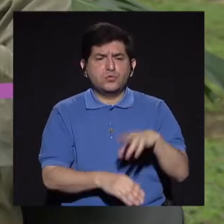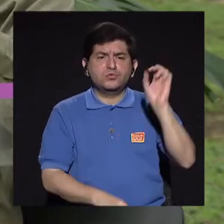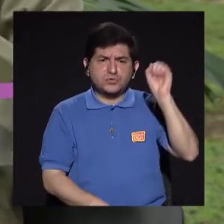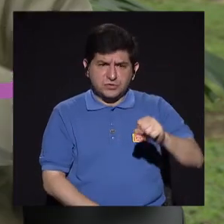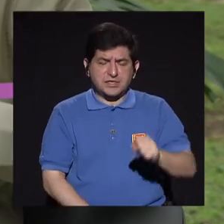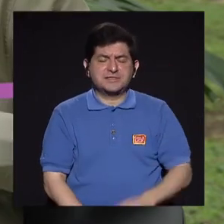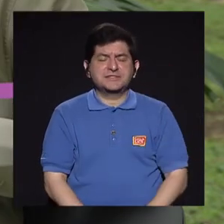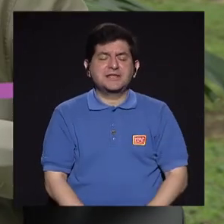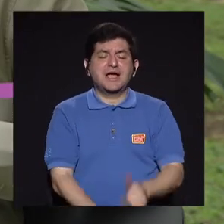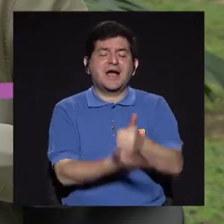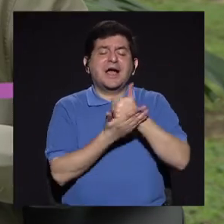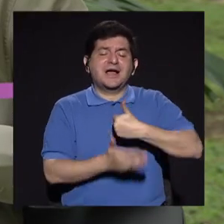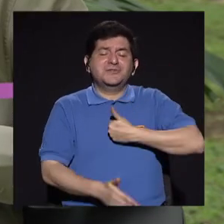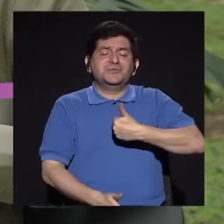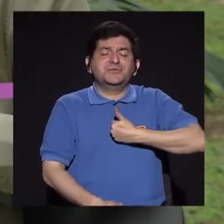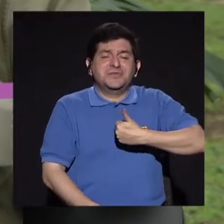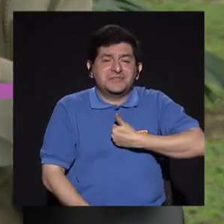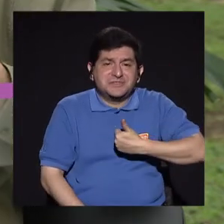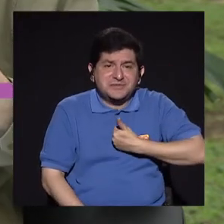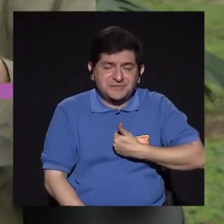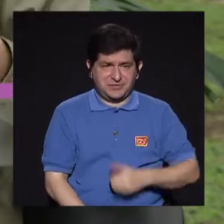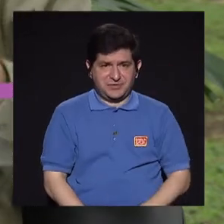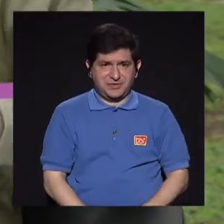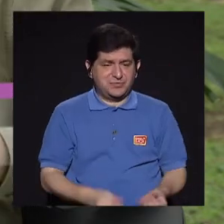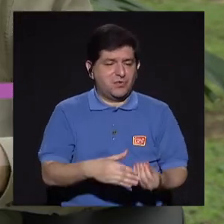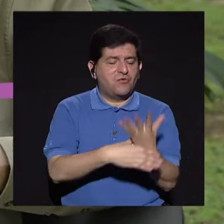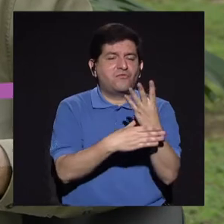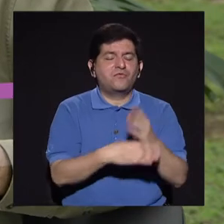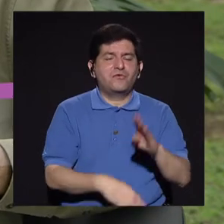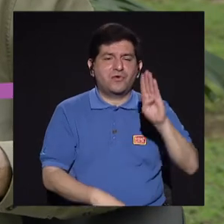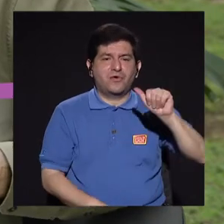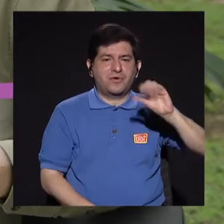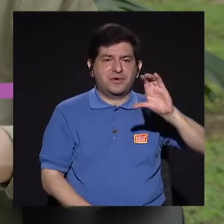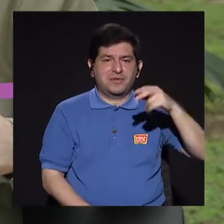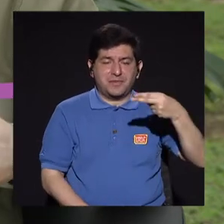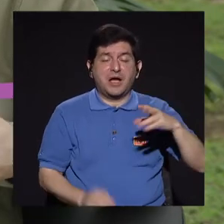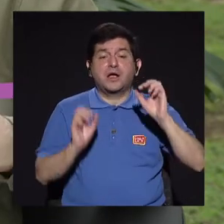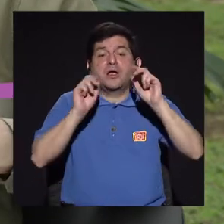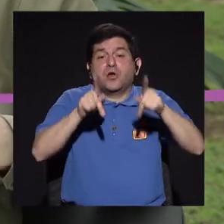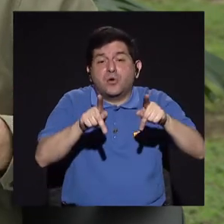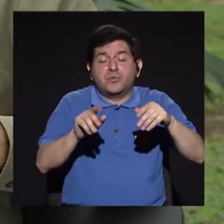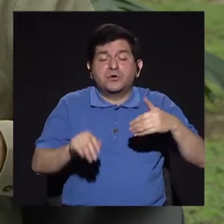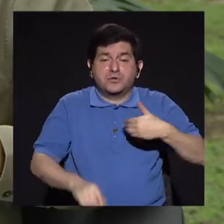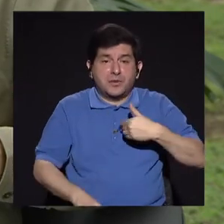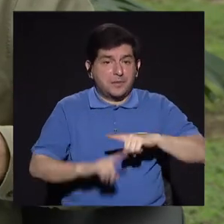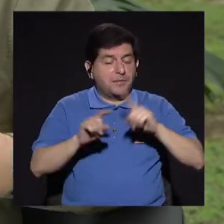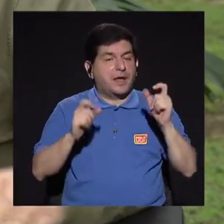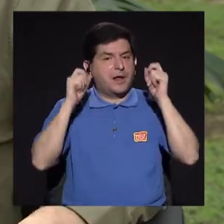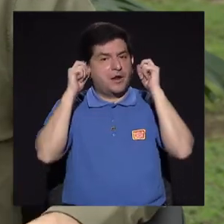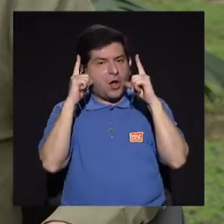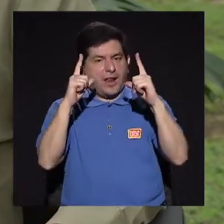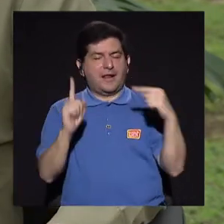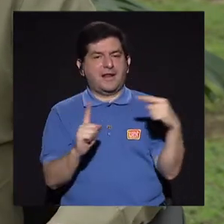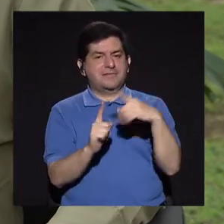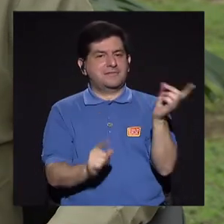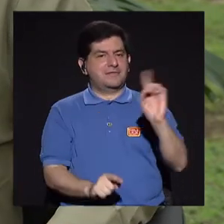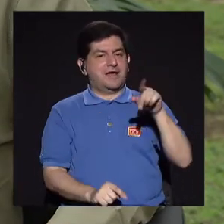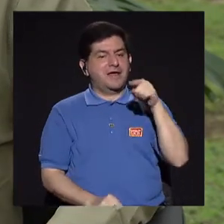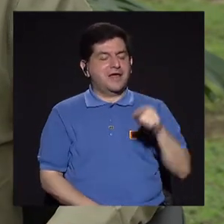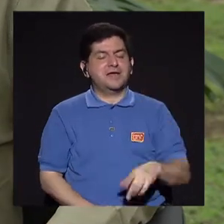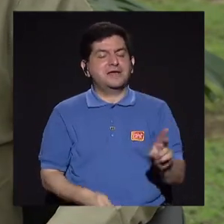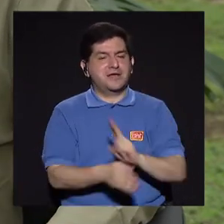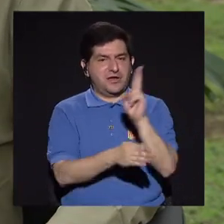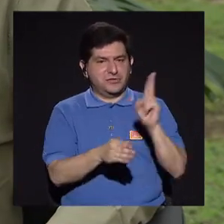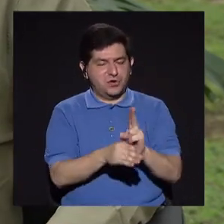la utilización para la autoayuda de las flores de Bach, ahí donde quepa, pero alertamos hasta dónde llega